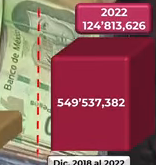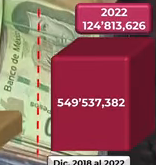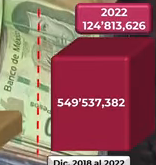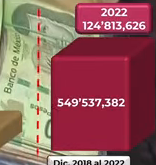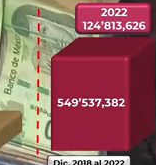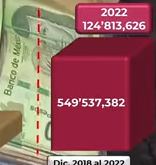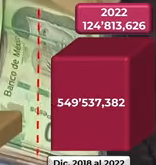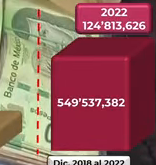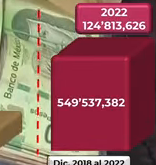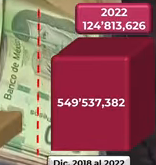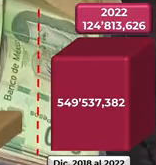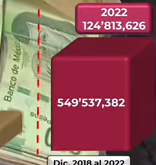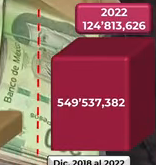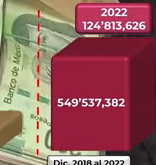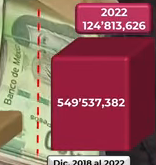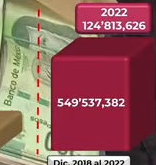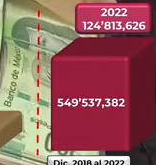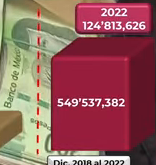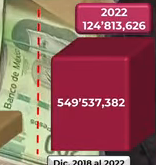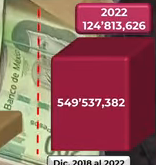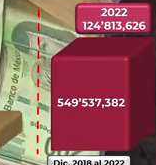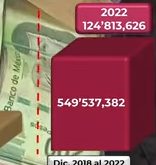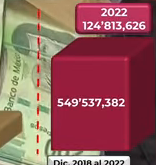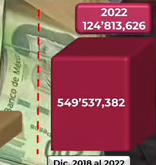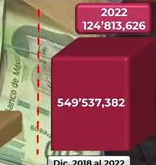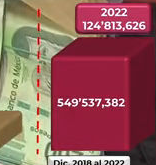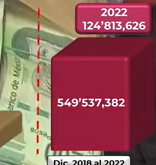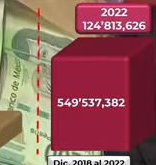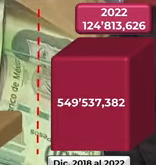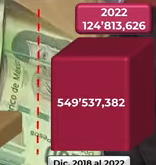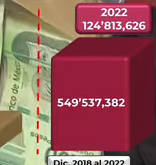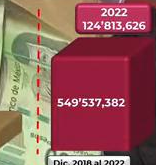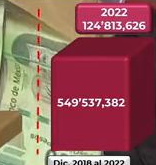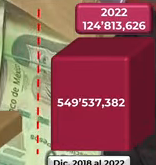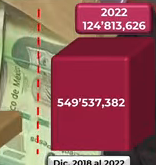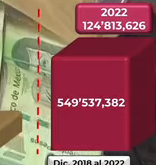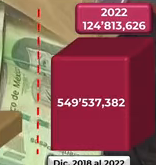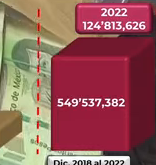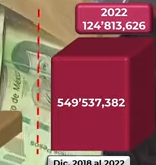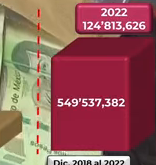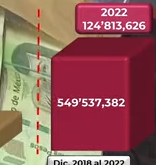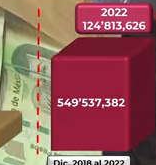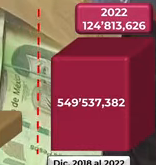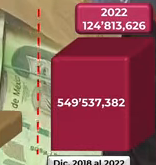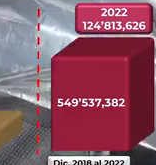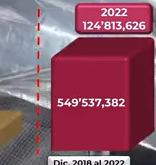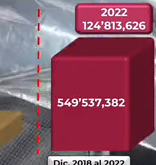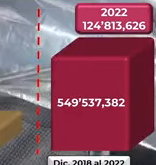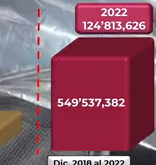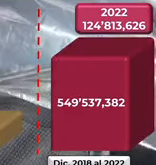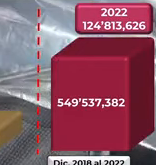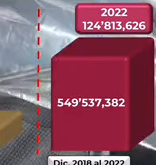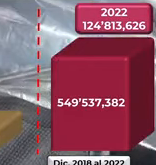124.813.626 pesos, por lo que en el acumulado de la administración se ha logrado el decomiso de